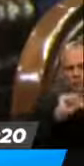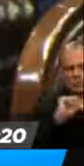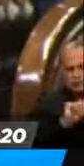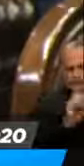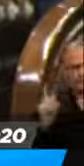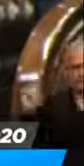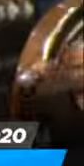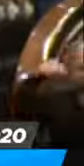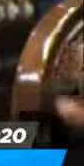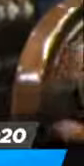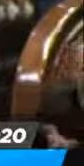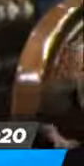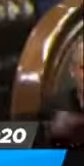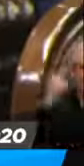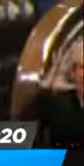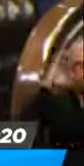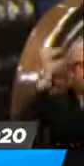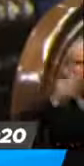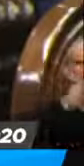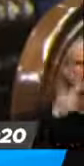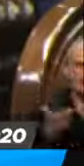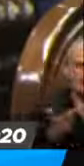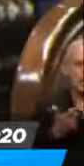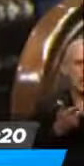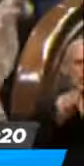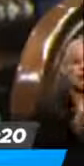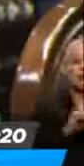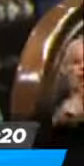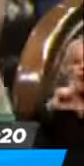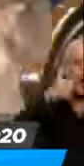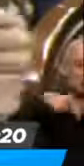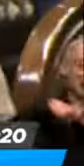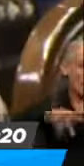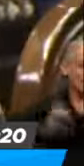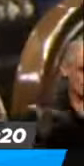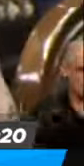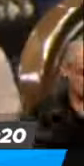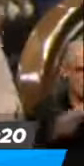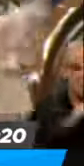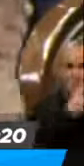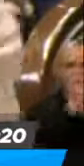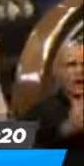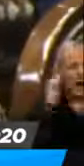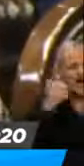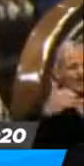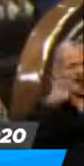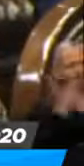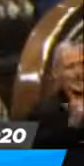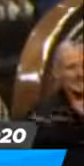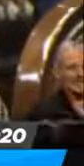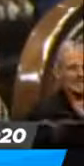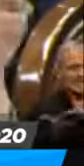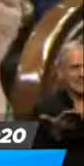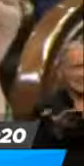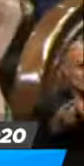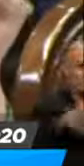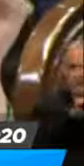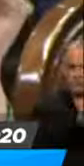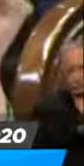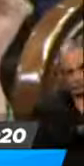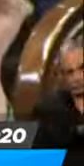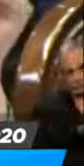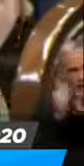acá. Y me viene a la cabeza el ejemplo de la diputada Camaño, que además de tener más edad de la que establece el